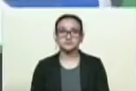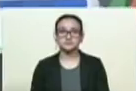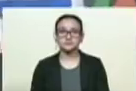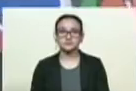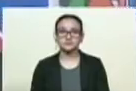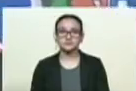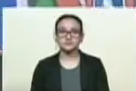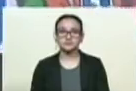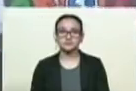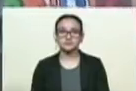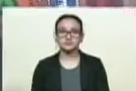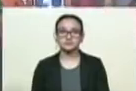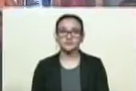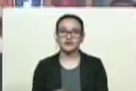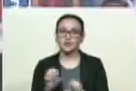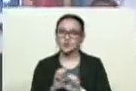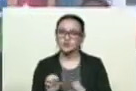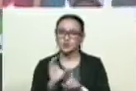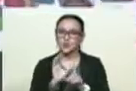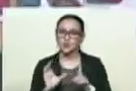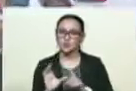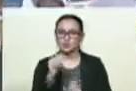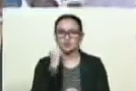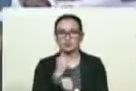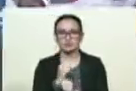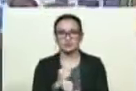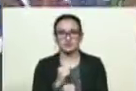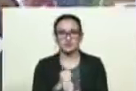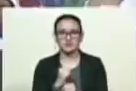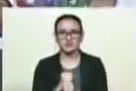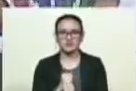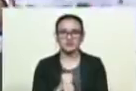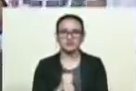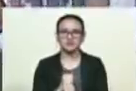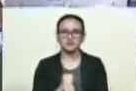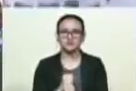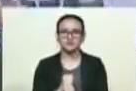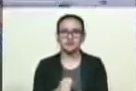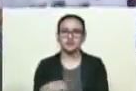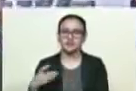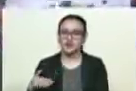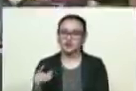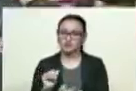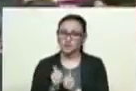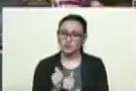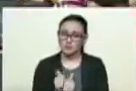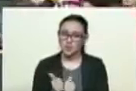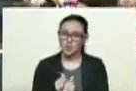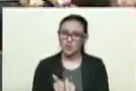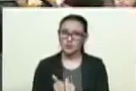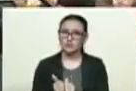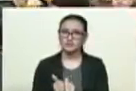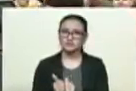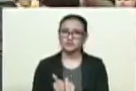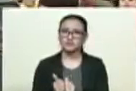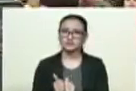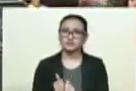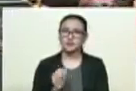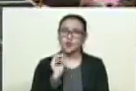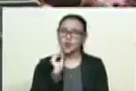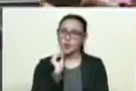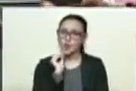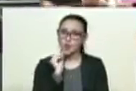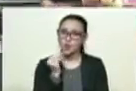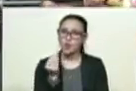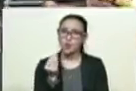La educación, la cultura, el trabajo, el derecho al deporte. Joven que